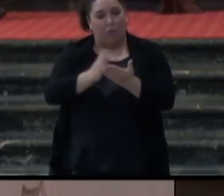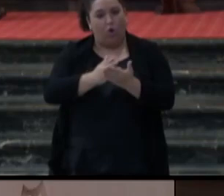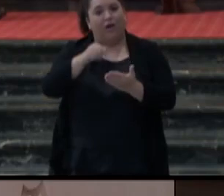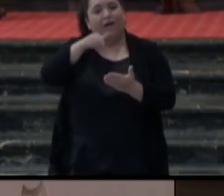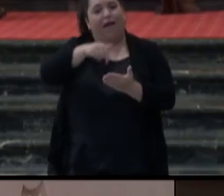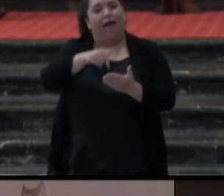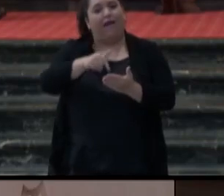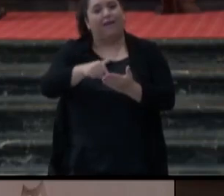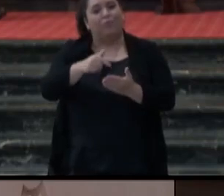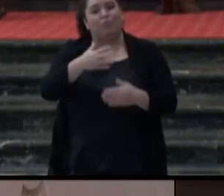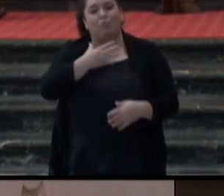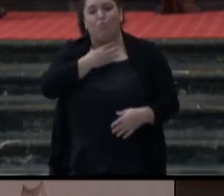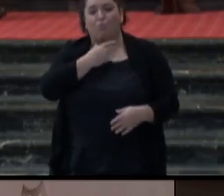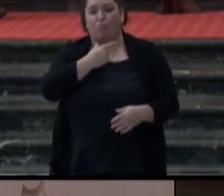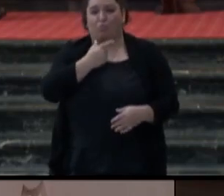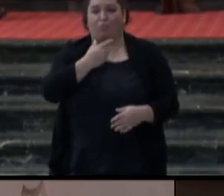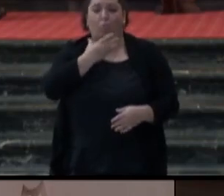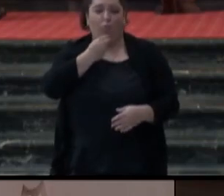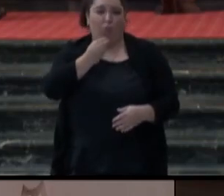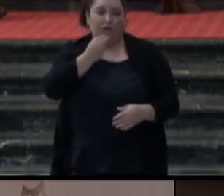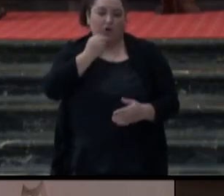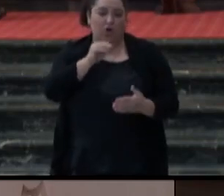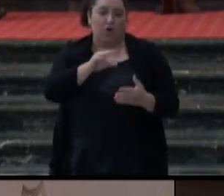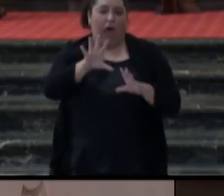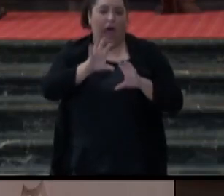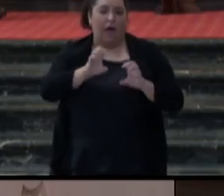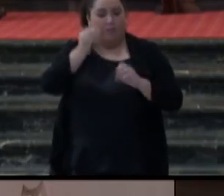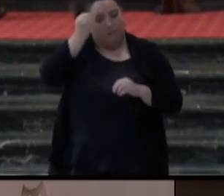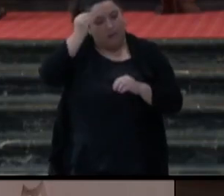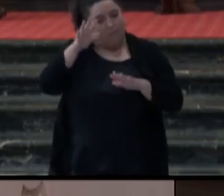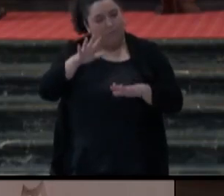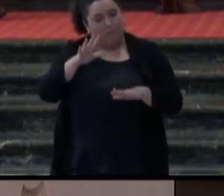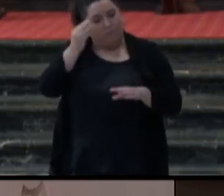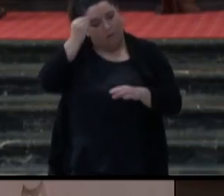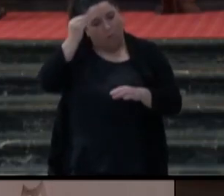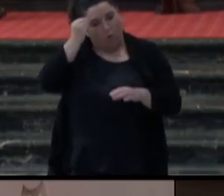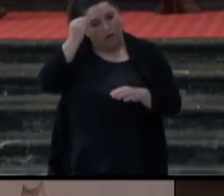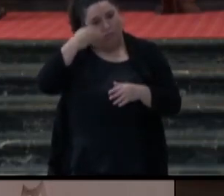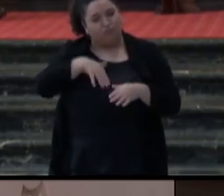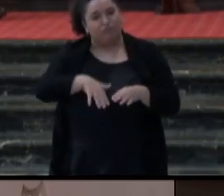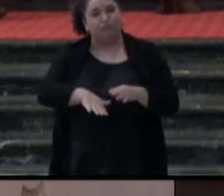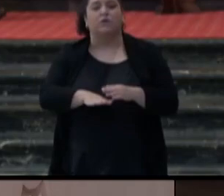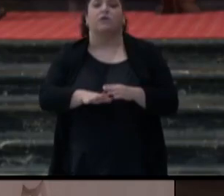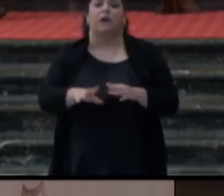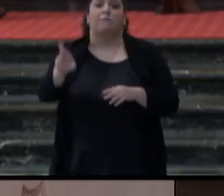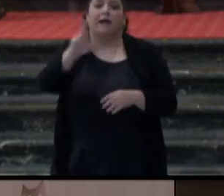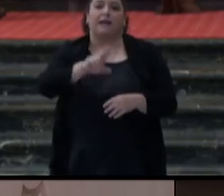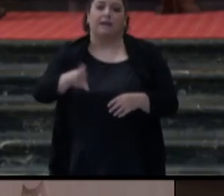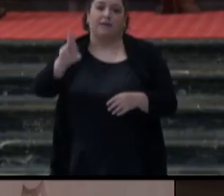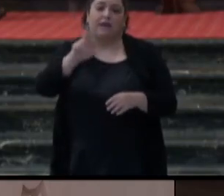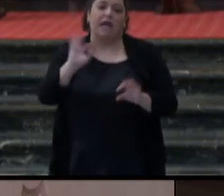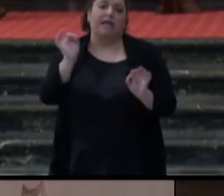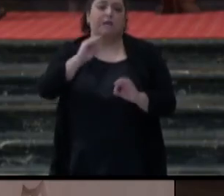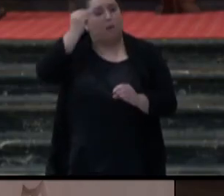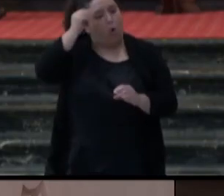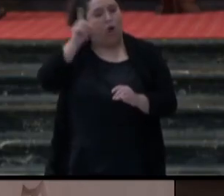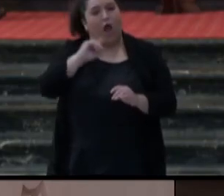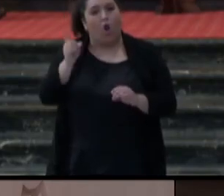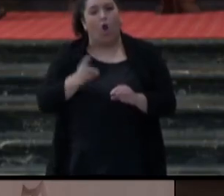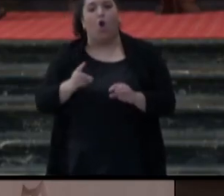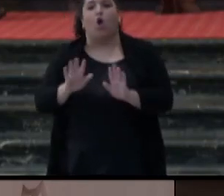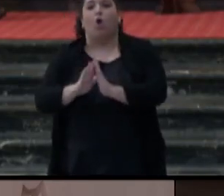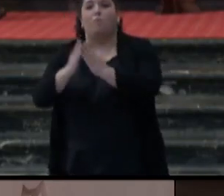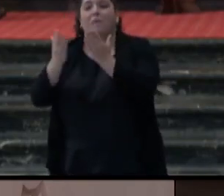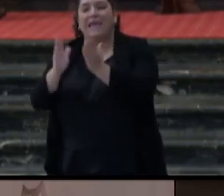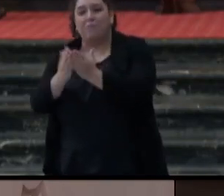bonito aprenderse los salmos de memoria para repetirlos y si no de memoria pues tomar la Biblia o tomar el